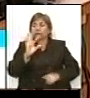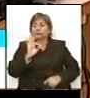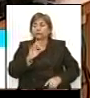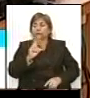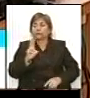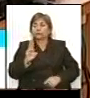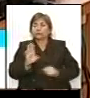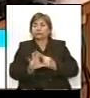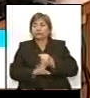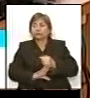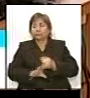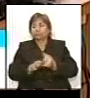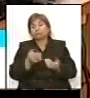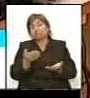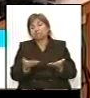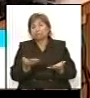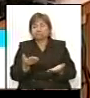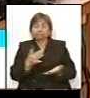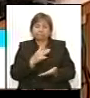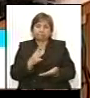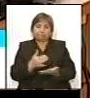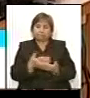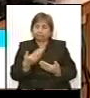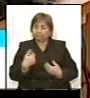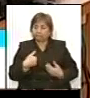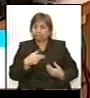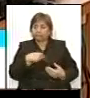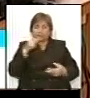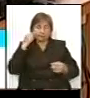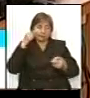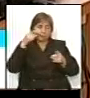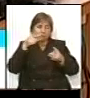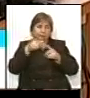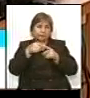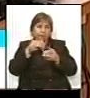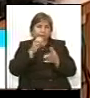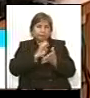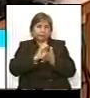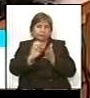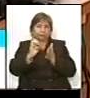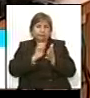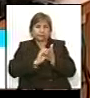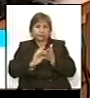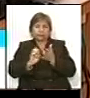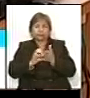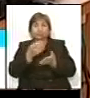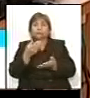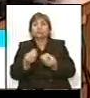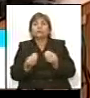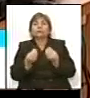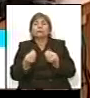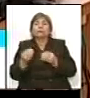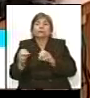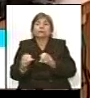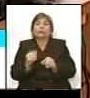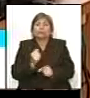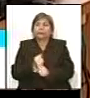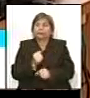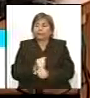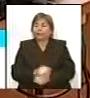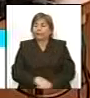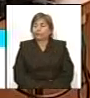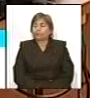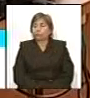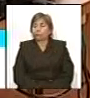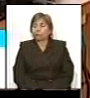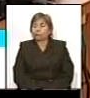Pero básicamente eso sería nuestro punto y nuestra estrategia de cómo vamos a desarrollar la adquisición de predios. En todo